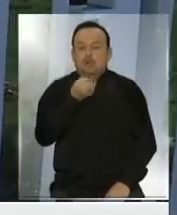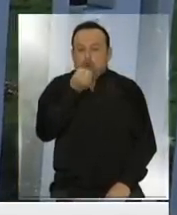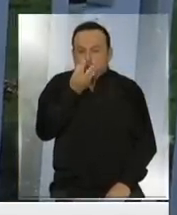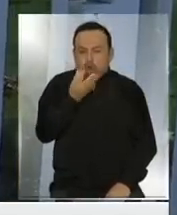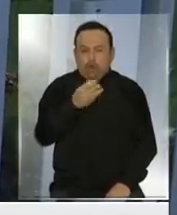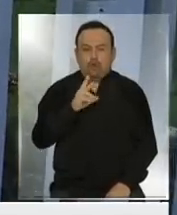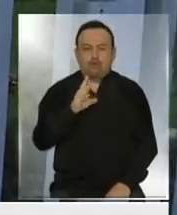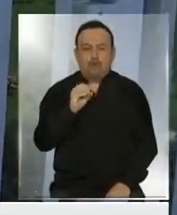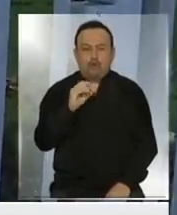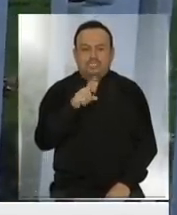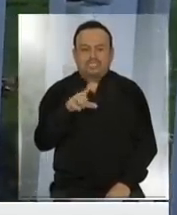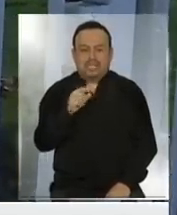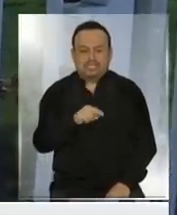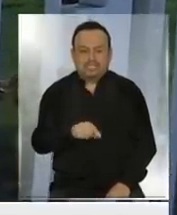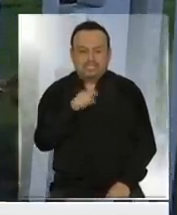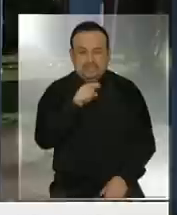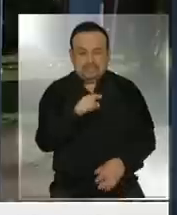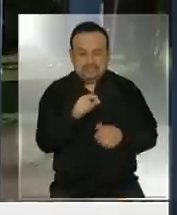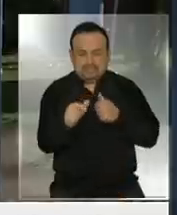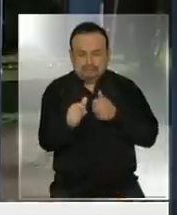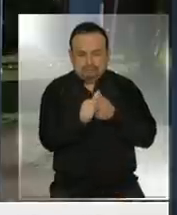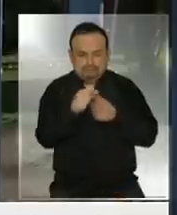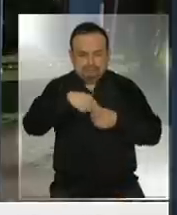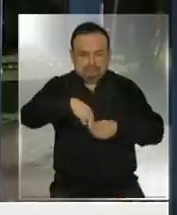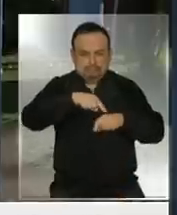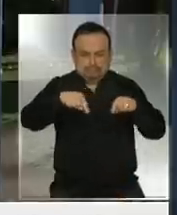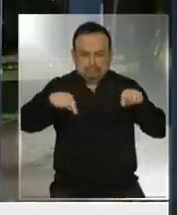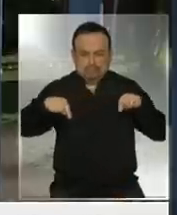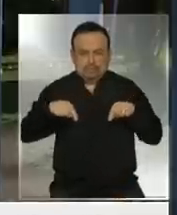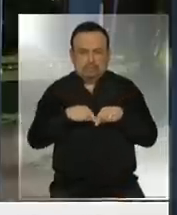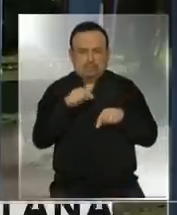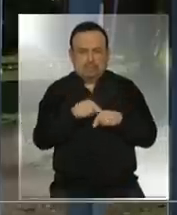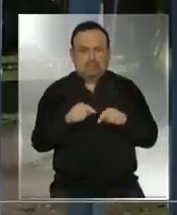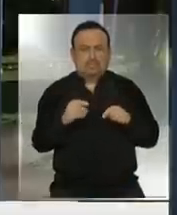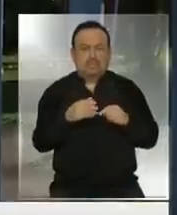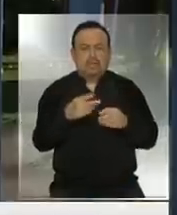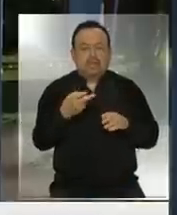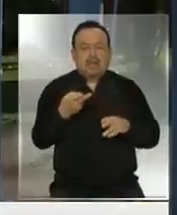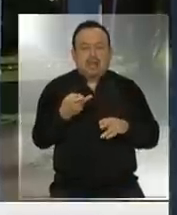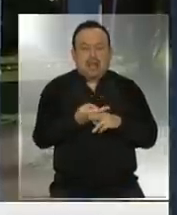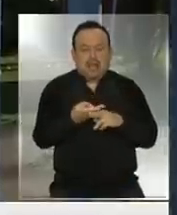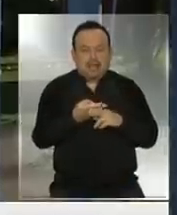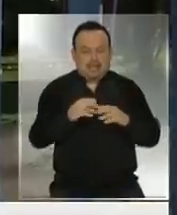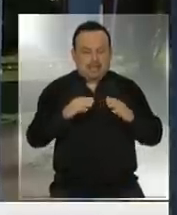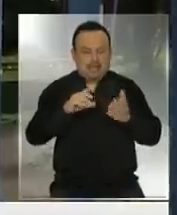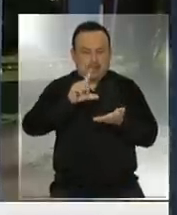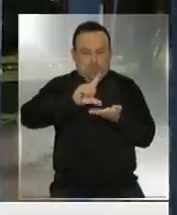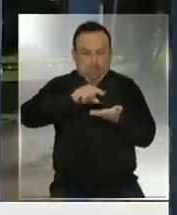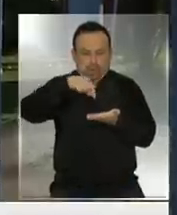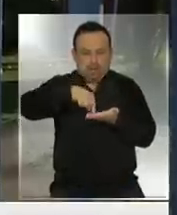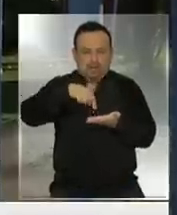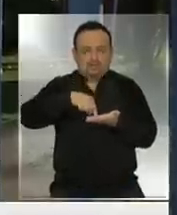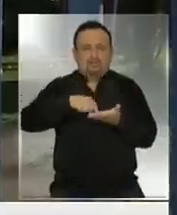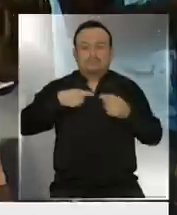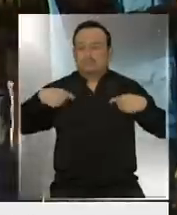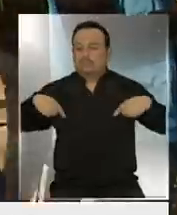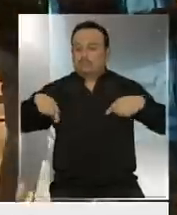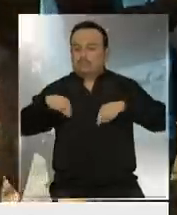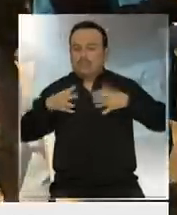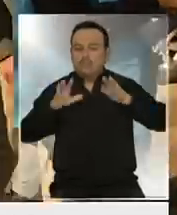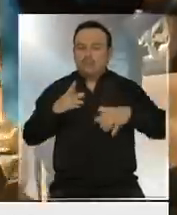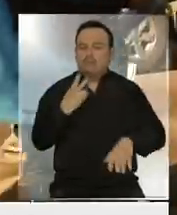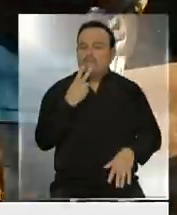están muy próximos donde se estaban realizando estos cultos religiosos y también en las cercanías en las inmediaciones bien alrededor de